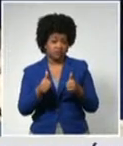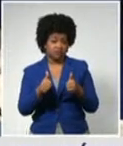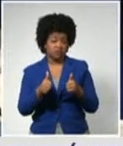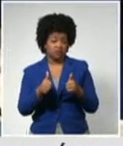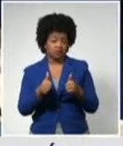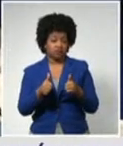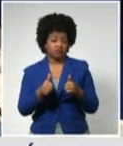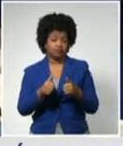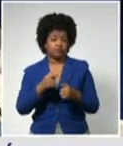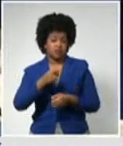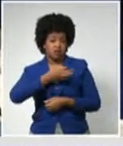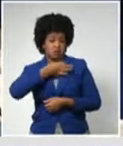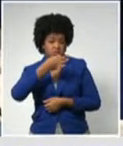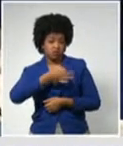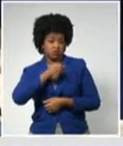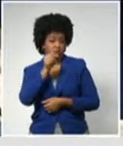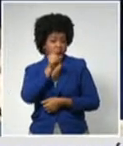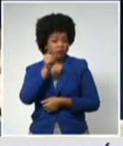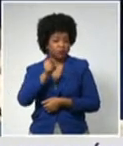que